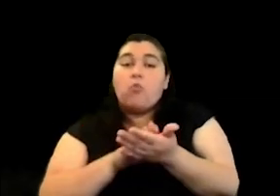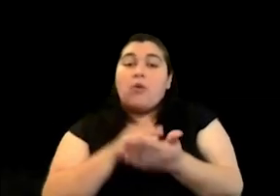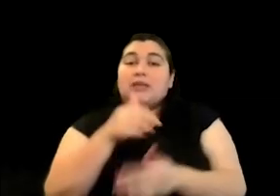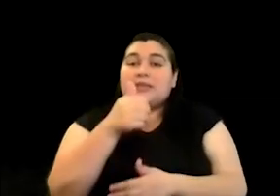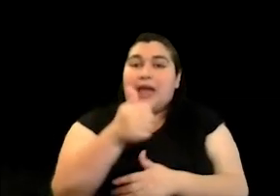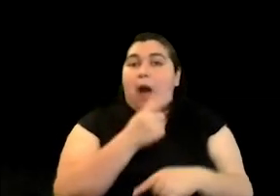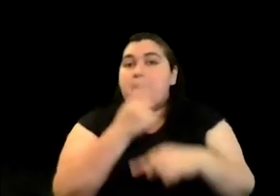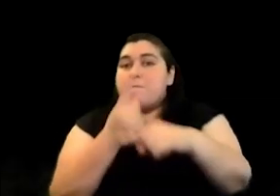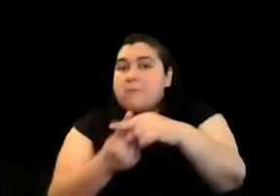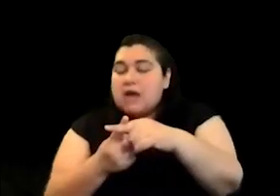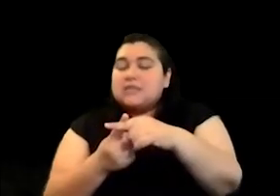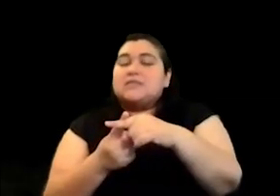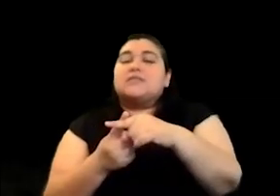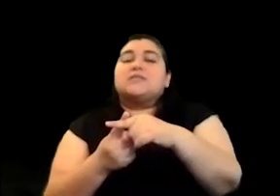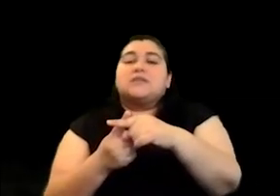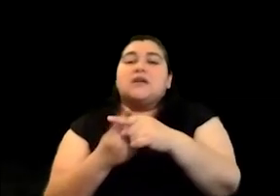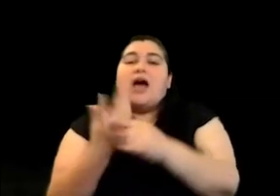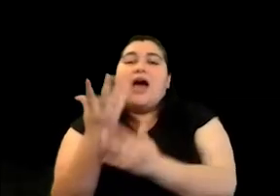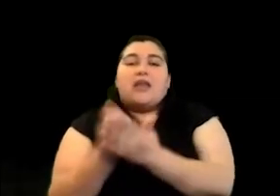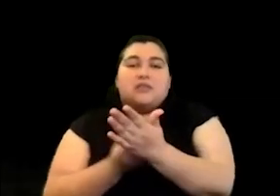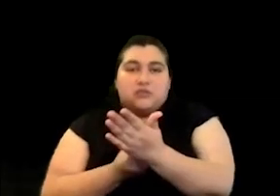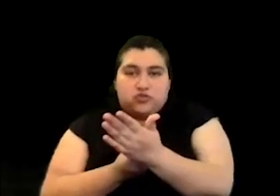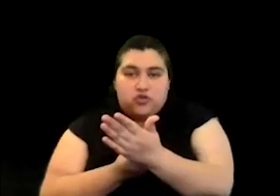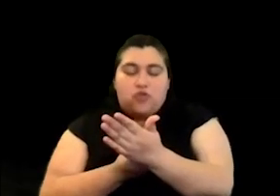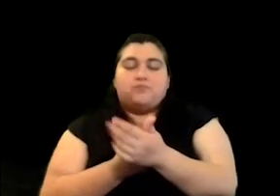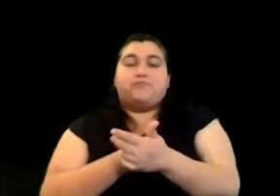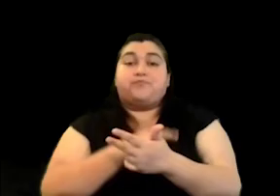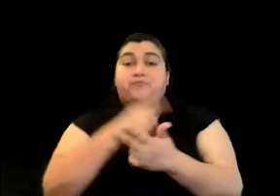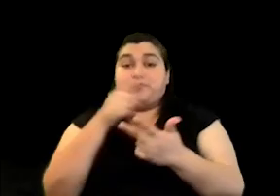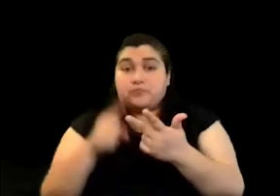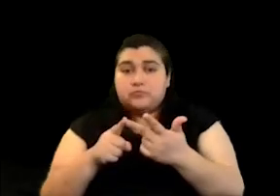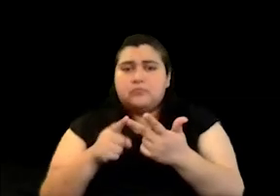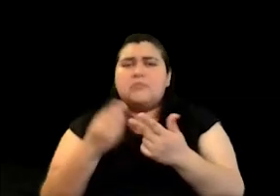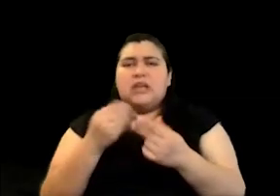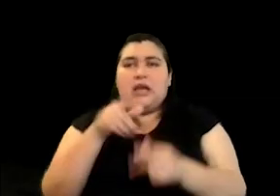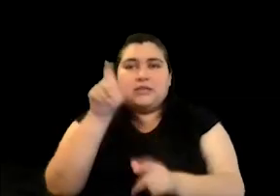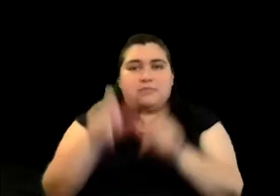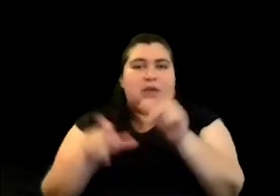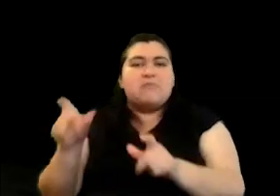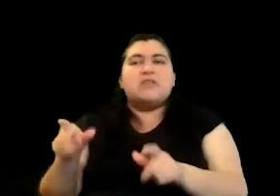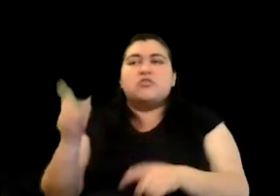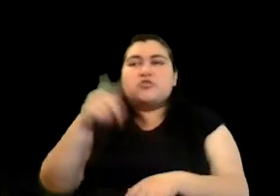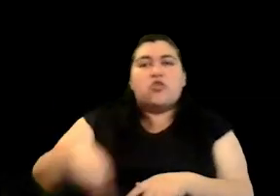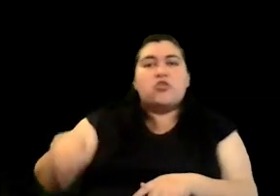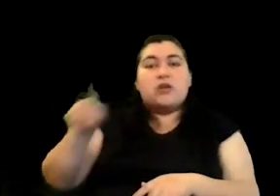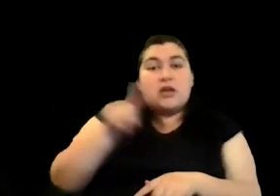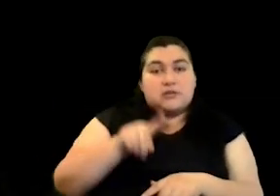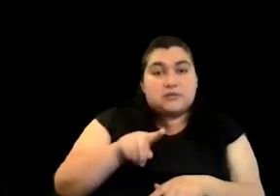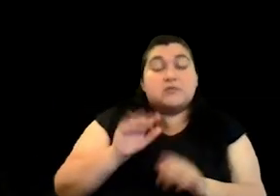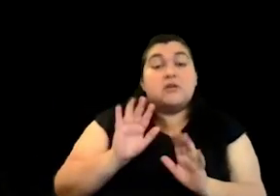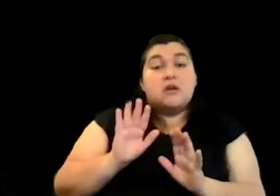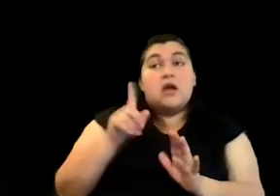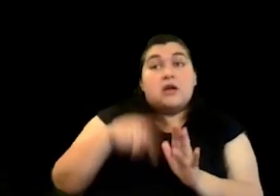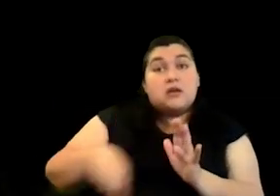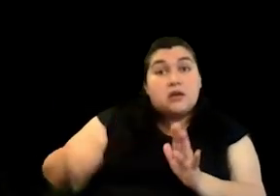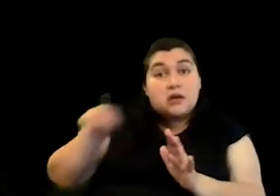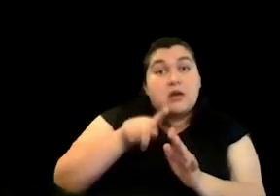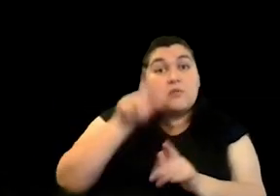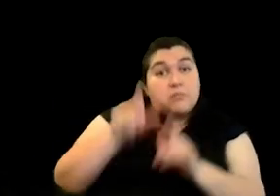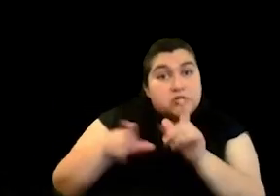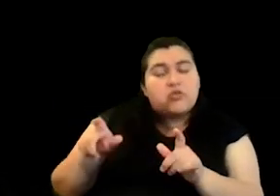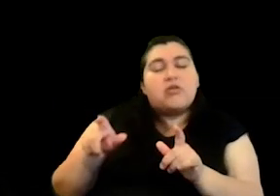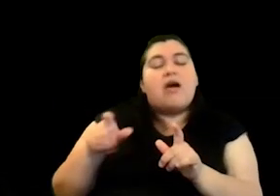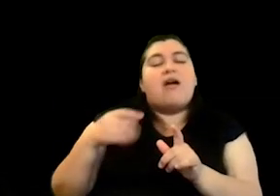operación sujeta a retención. ¿A quiénes? Aquellos contribuyentes que